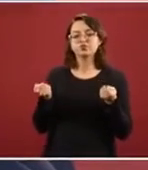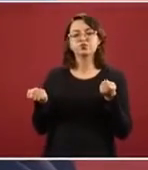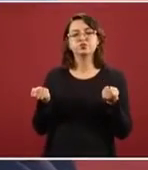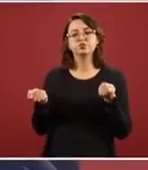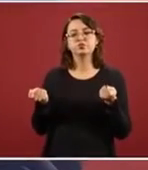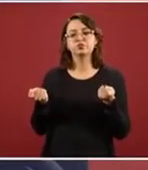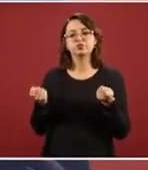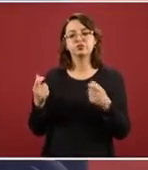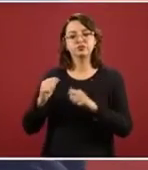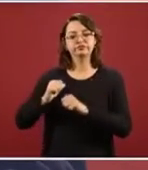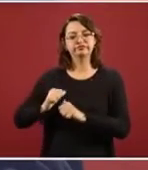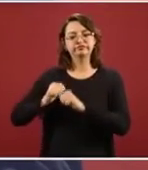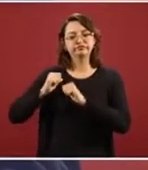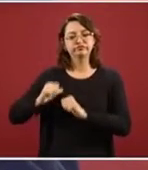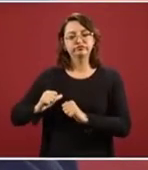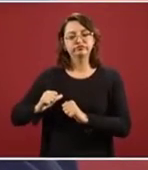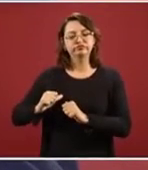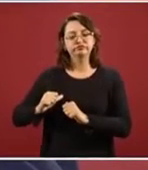que